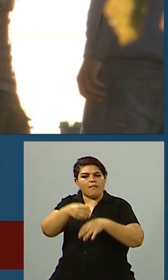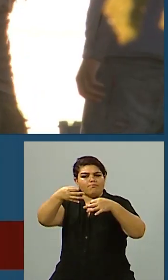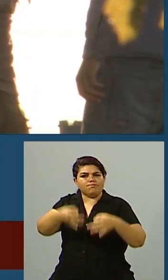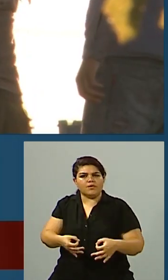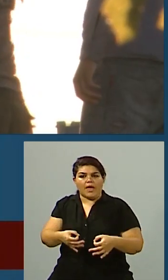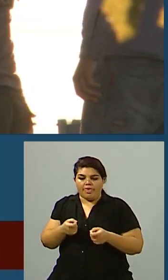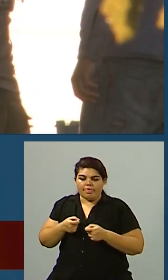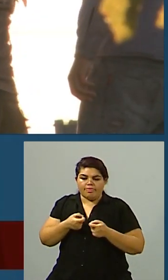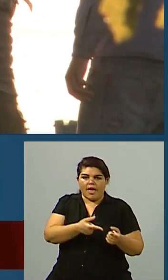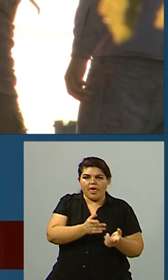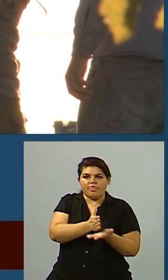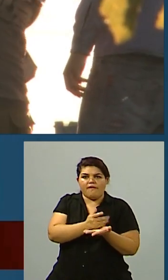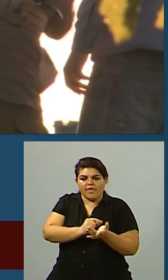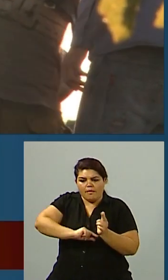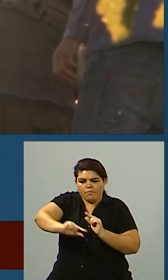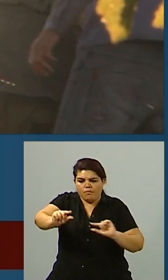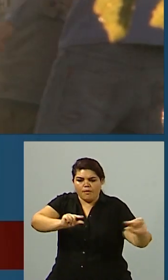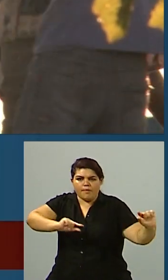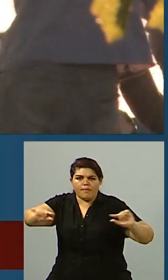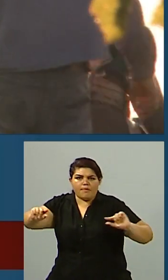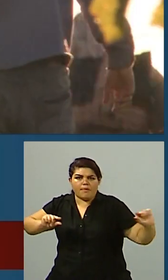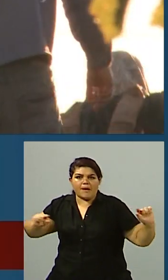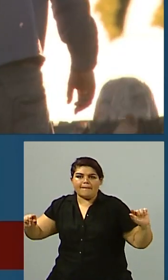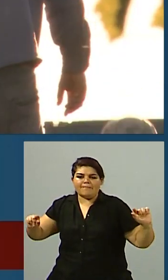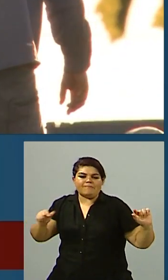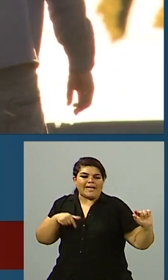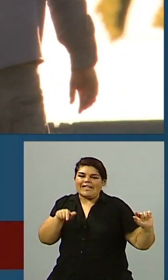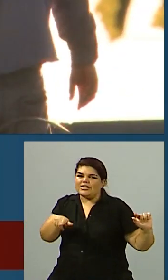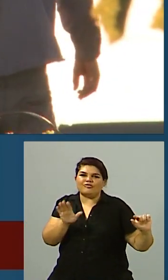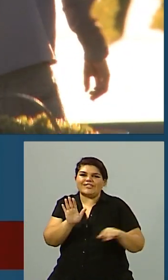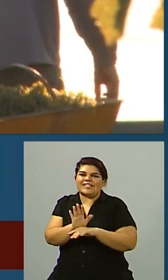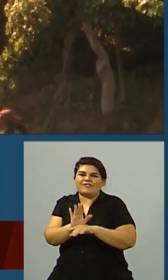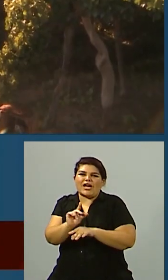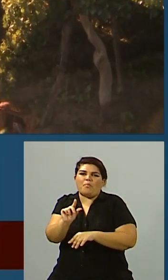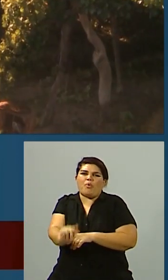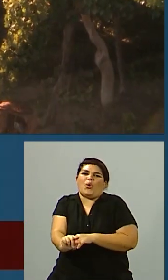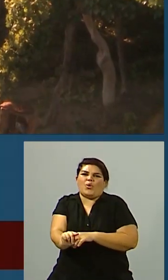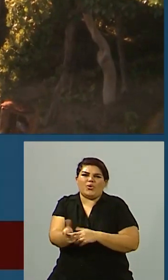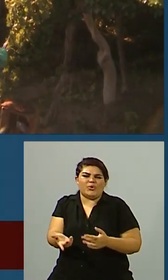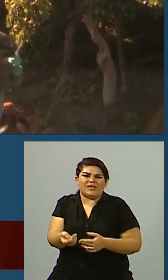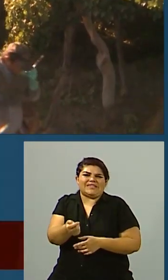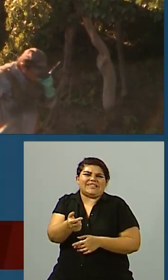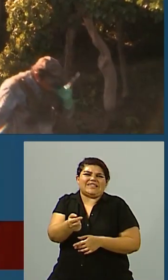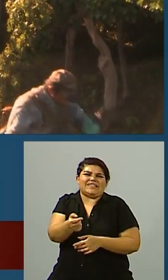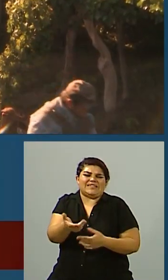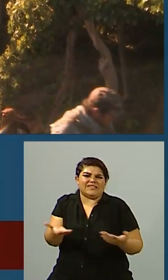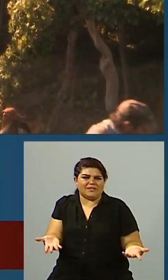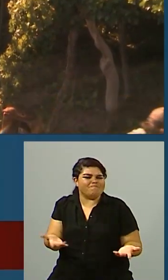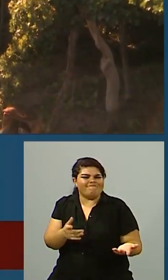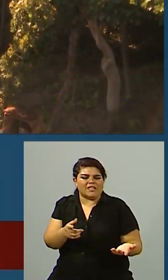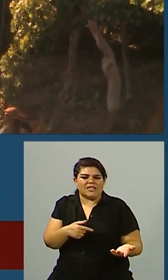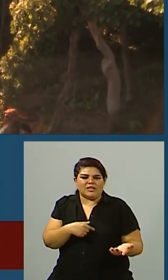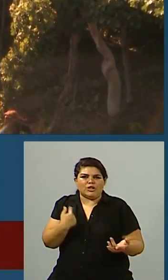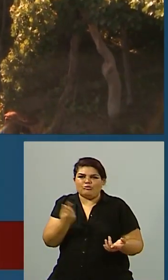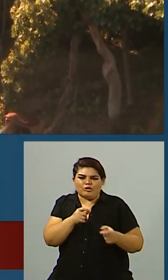rinda. No ha sido suficiente, pero bueno, hemos tenido que arreglárnosla con lo que ha habido. Y eso indudablemente